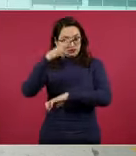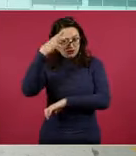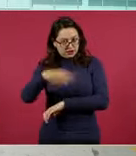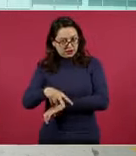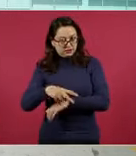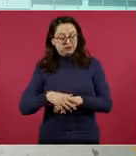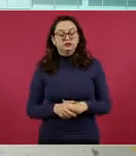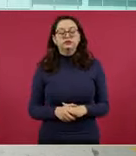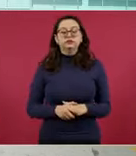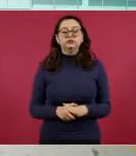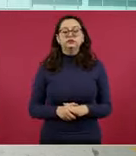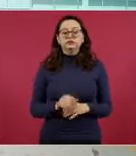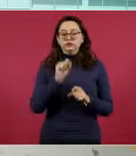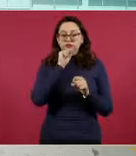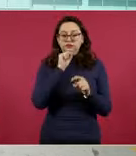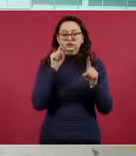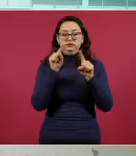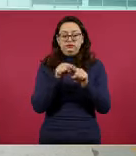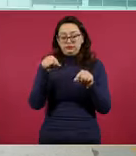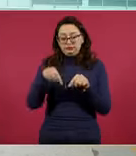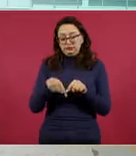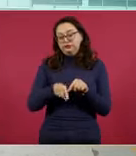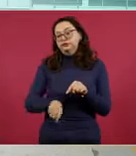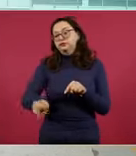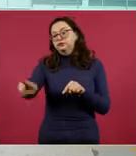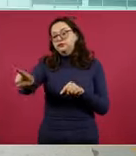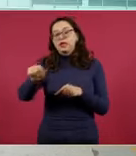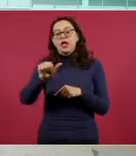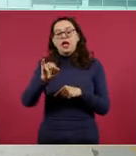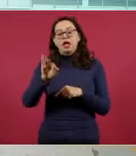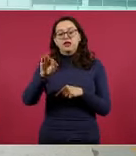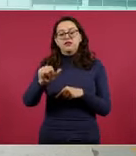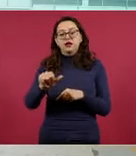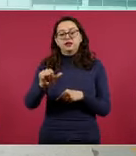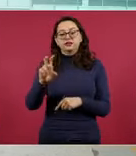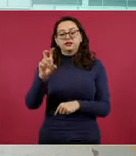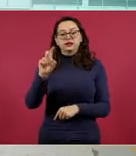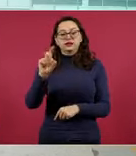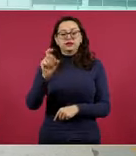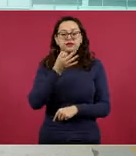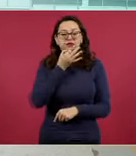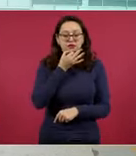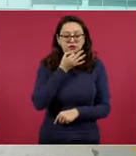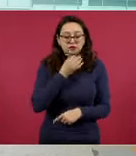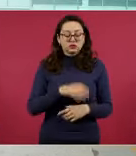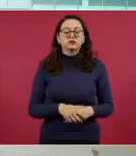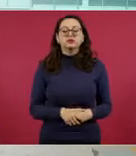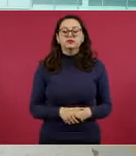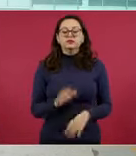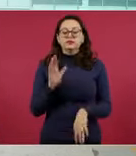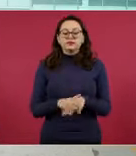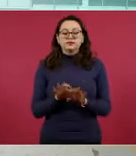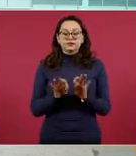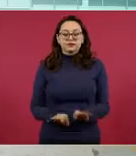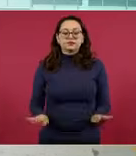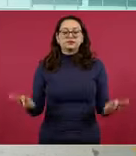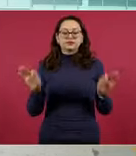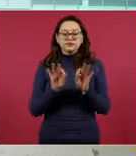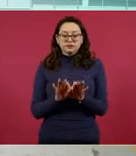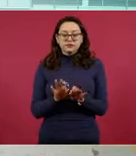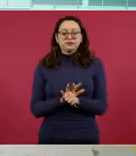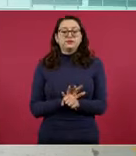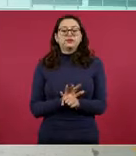del circuito exterior mexiquense, estamos a 30 minutos del Aeropuerto Internacional Felipe Ángeles. Lo más relevante es que esta